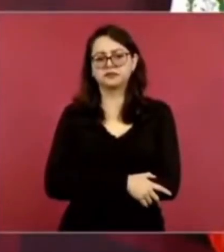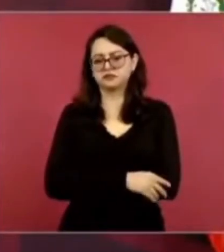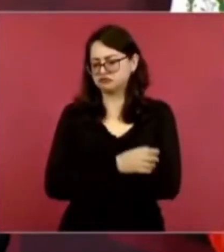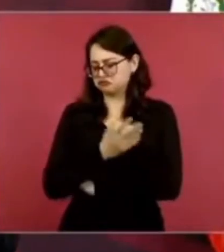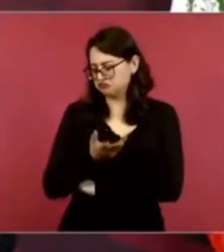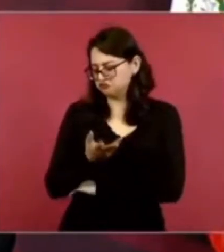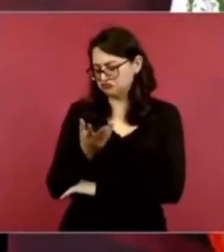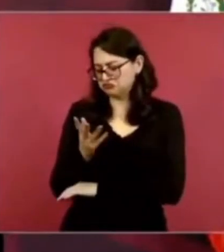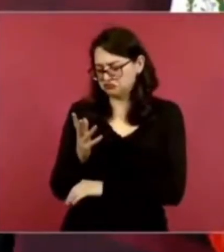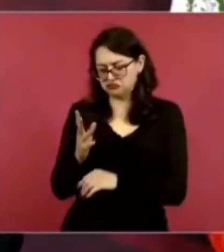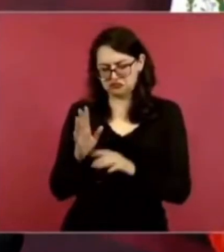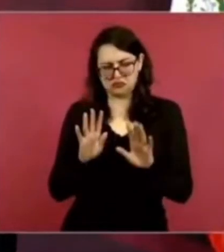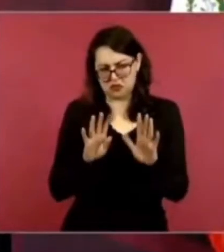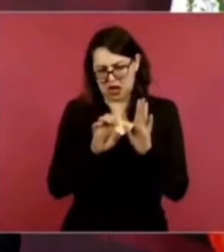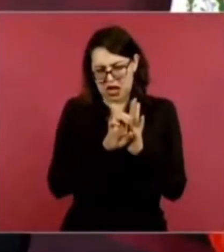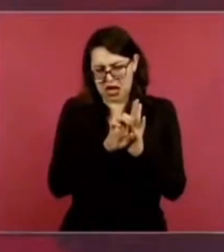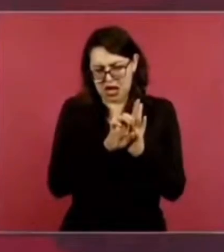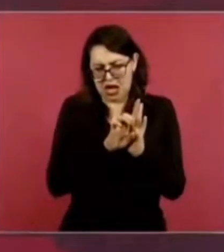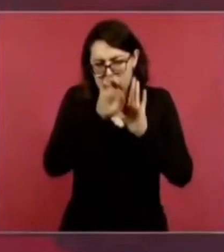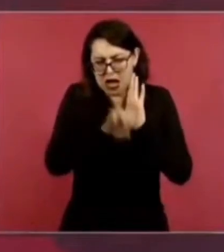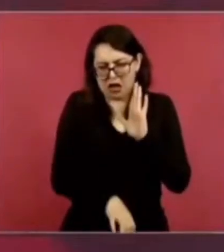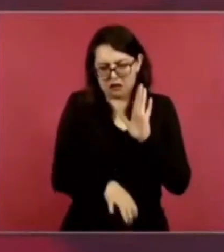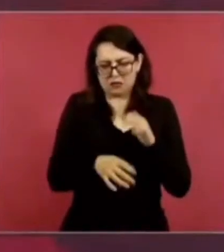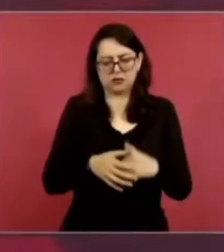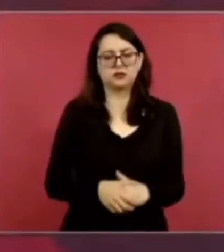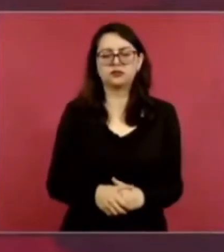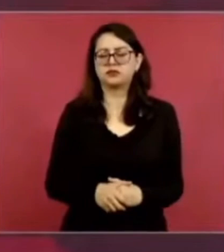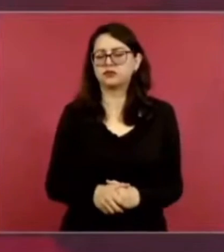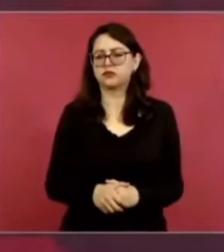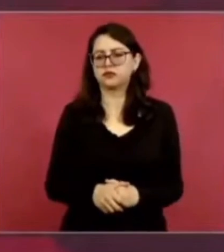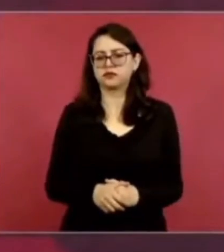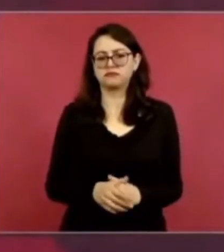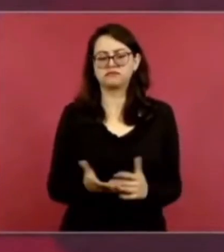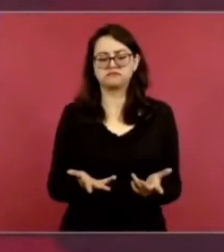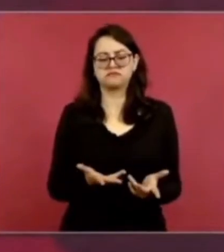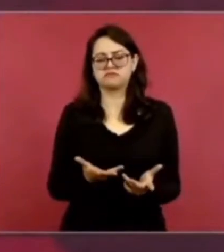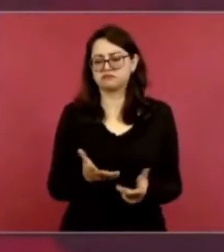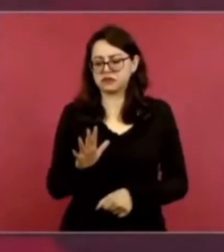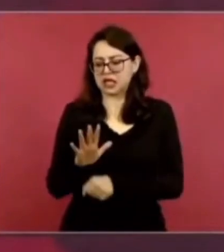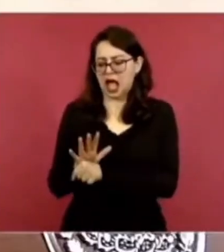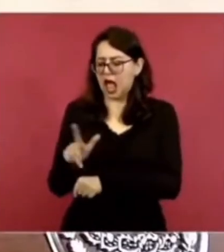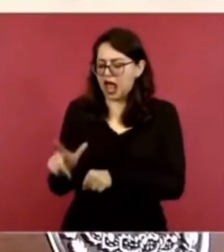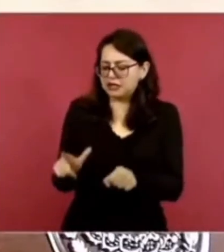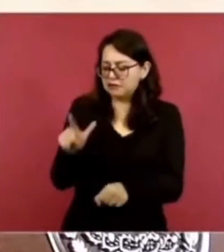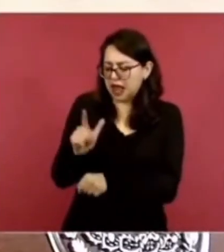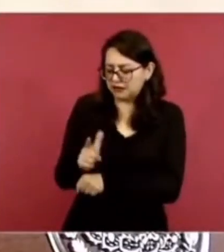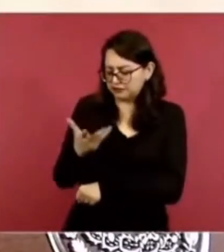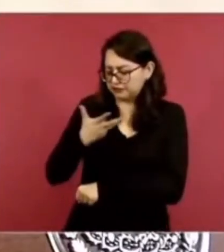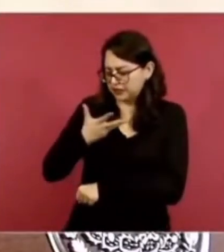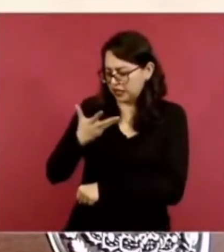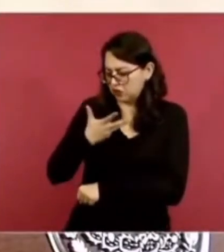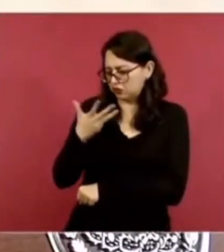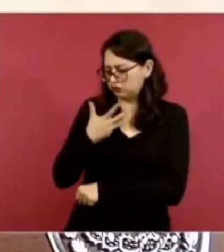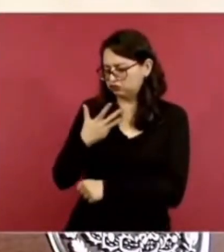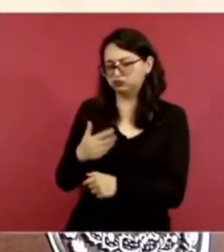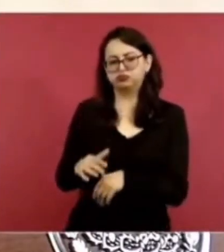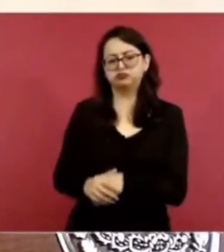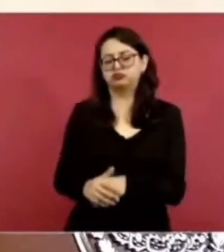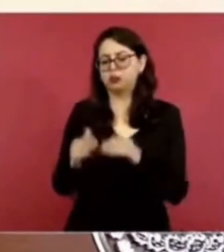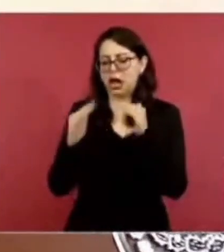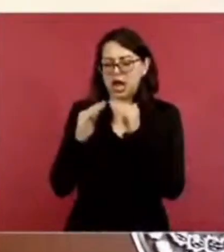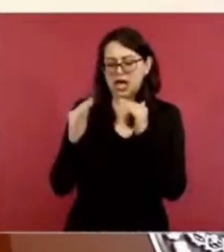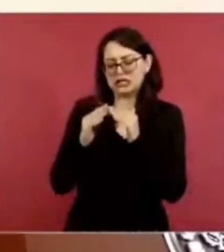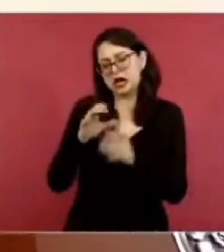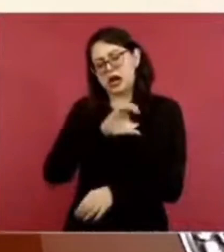que ya casi en todas las casas hay y se les quiere mucho, ¿sí?, un gatito,